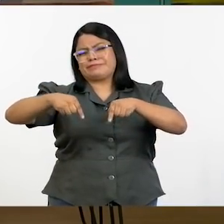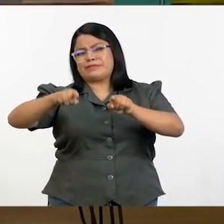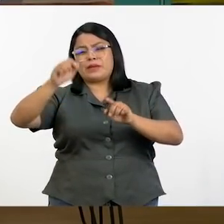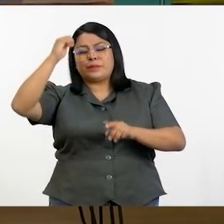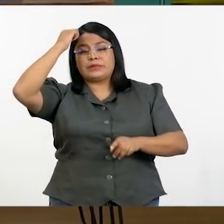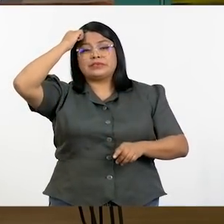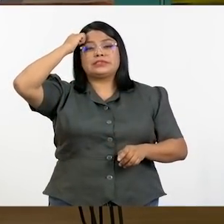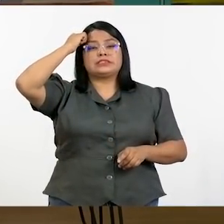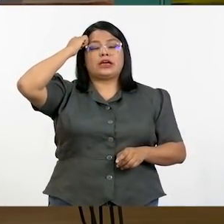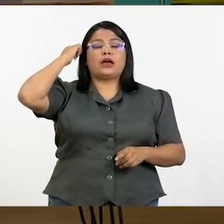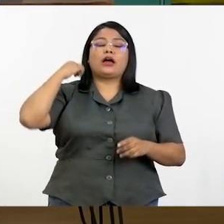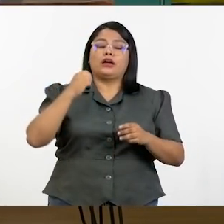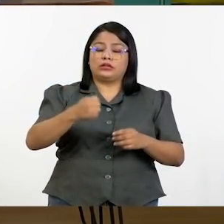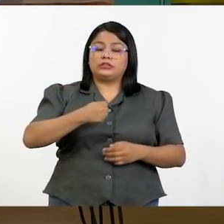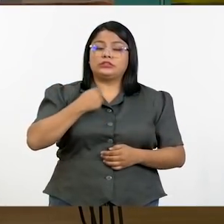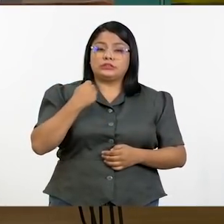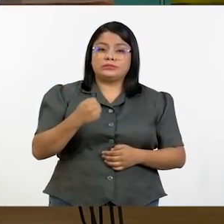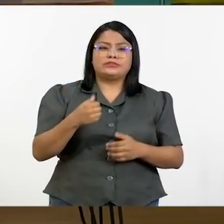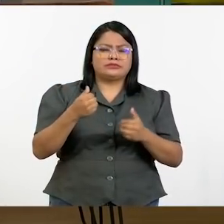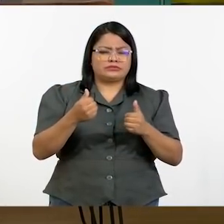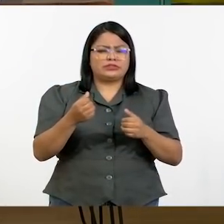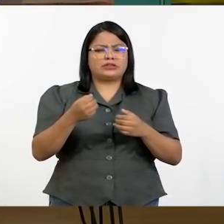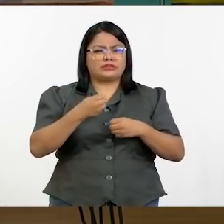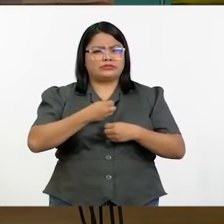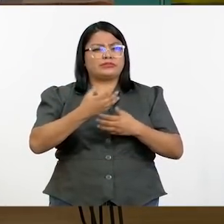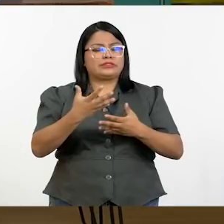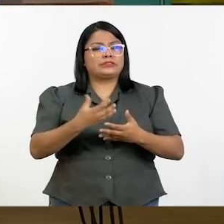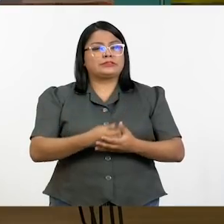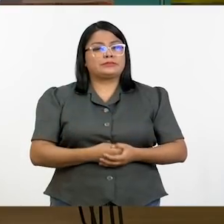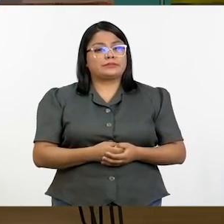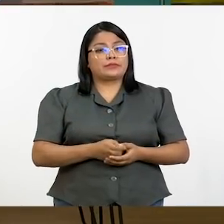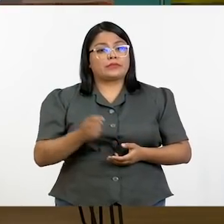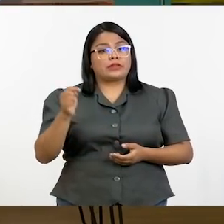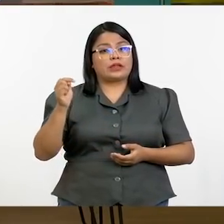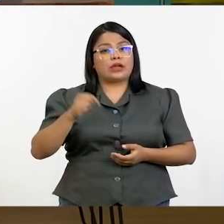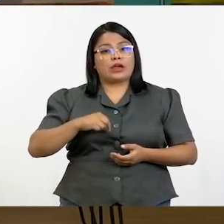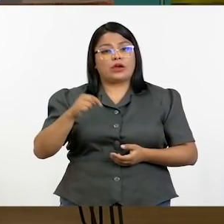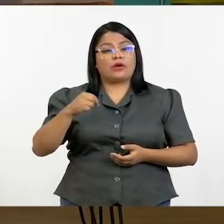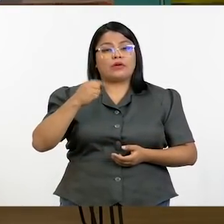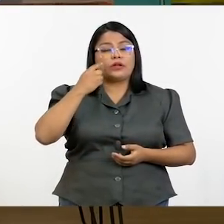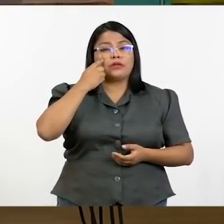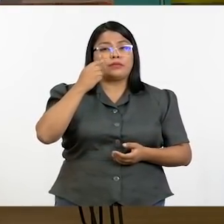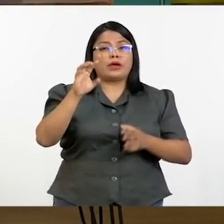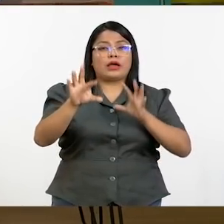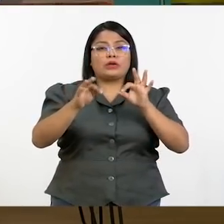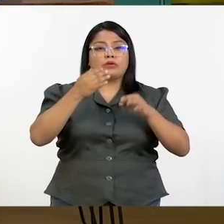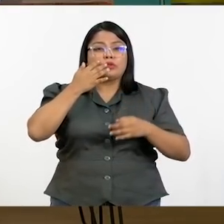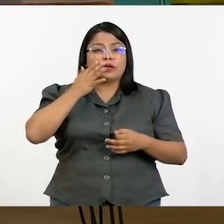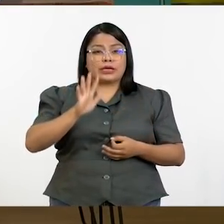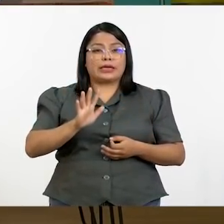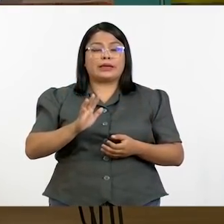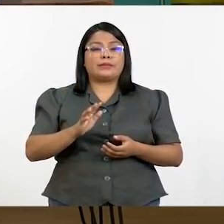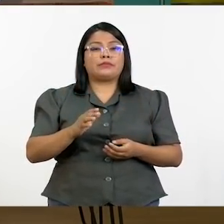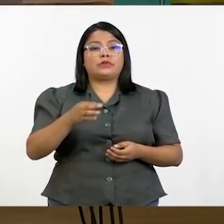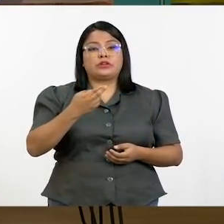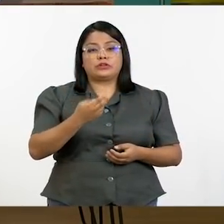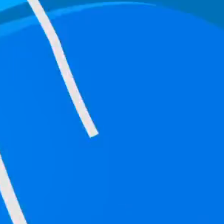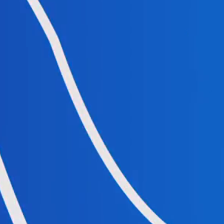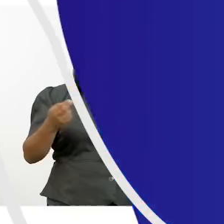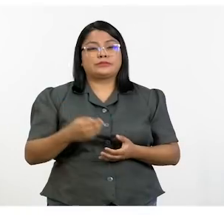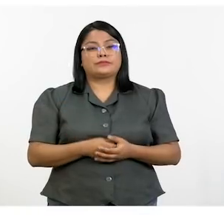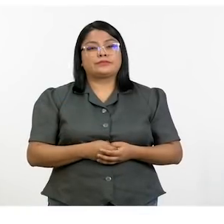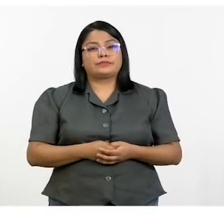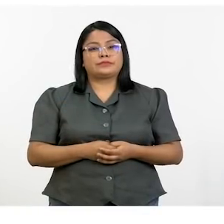aprendizaje. Eso me parece bastante importante. Qué bueno que lo mencione, Esmeralda. Así que ahora veremos algunos ejemplos de estos